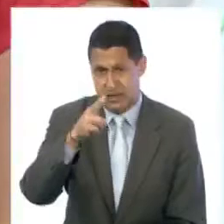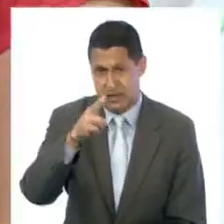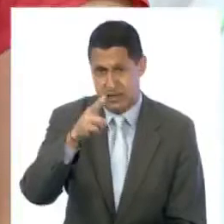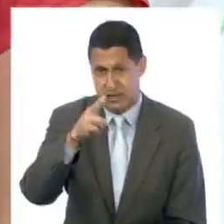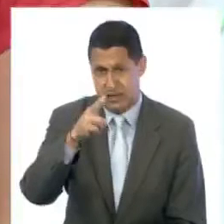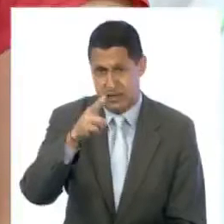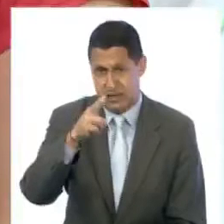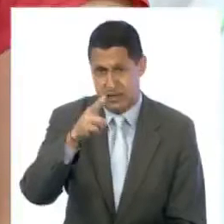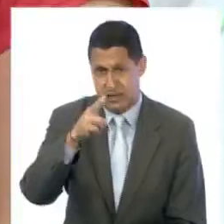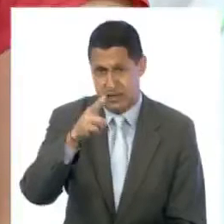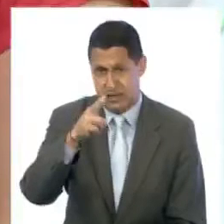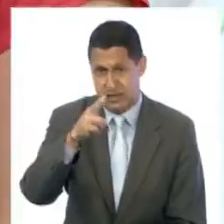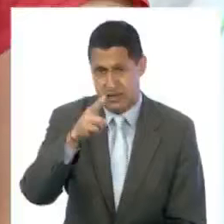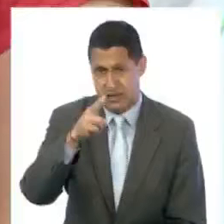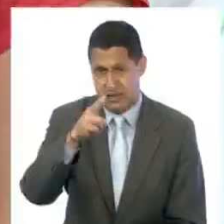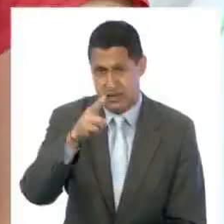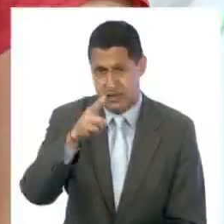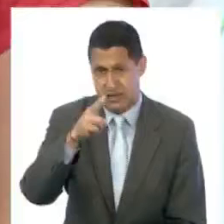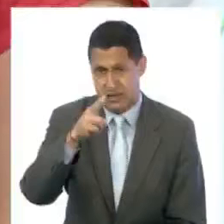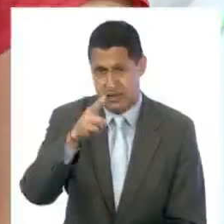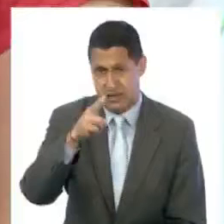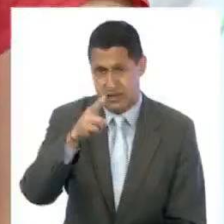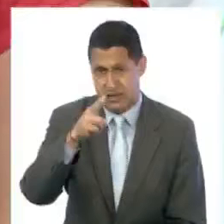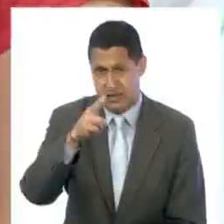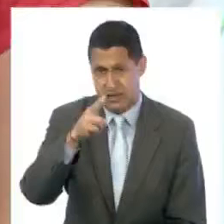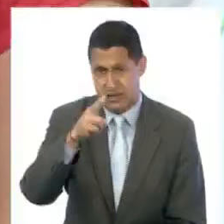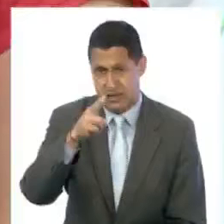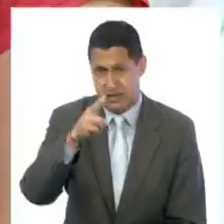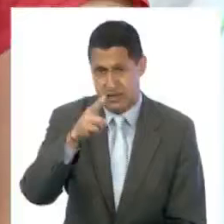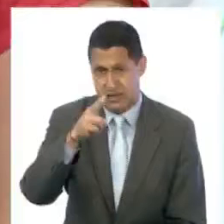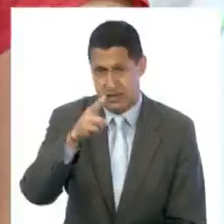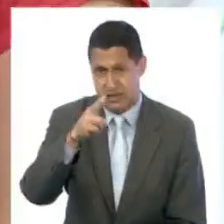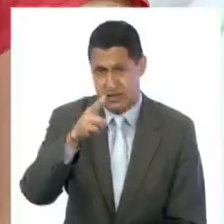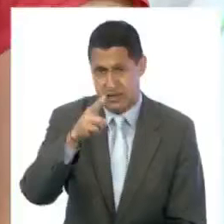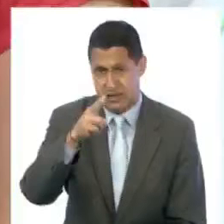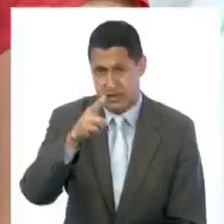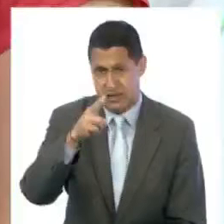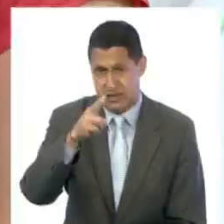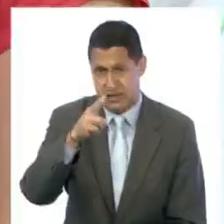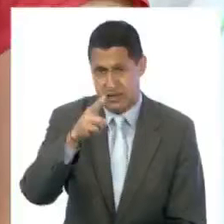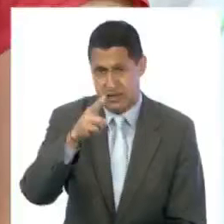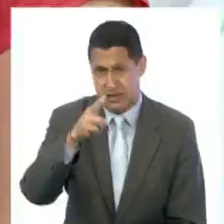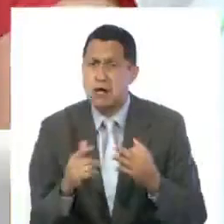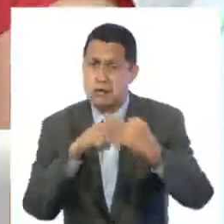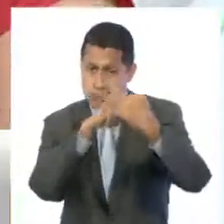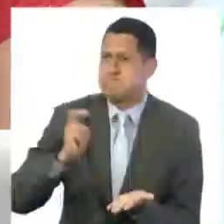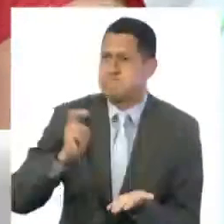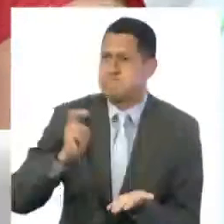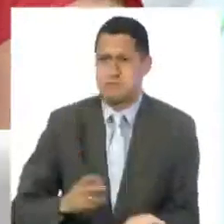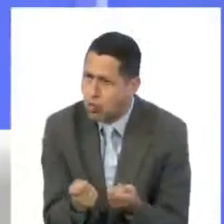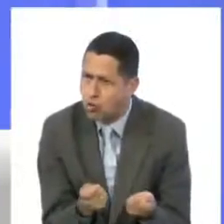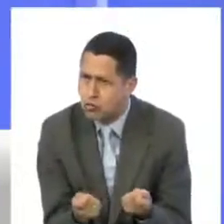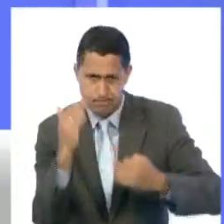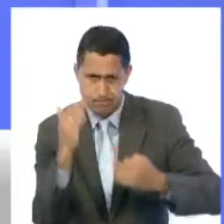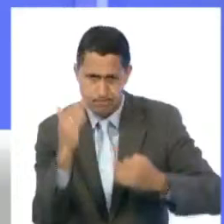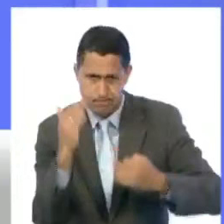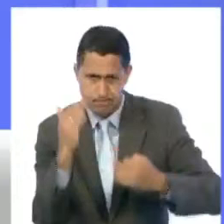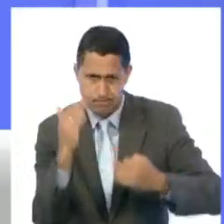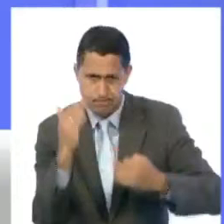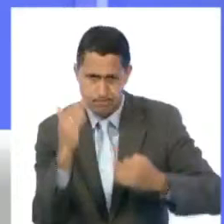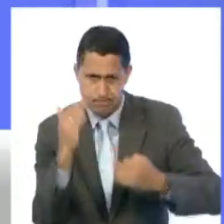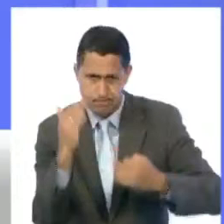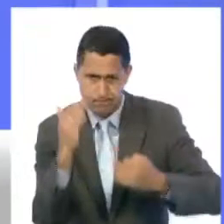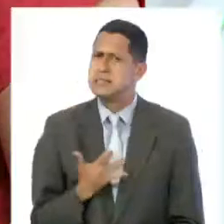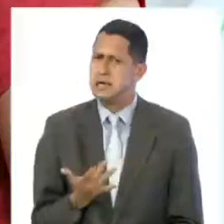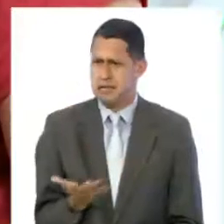están incorporando en este momento a la entrevista que se denomina esta condición en los niños. El TDAH es un trastorno